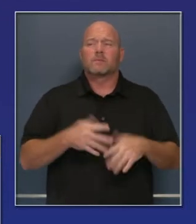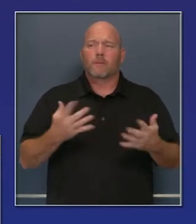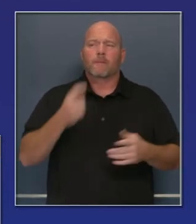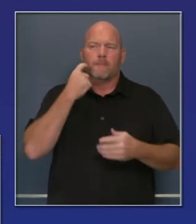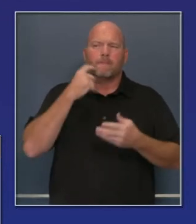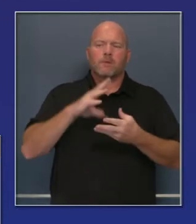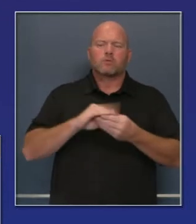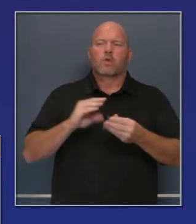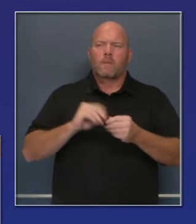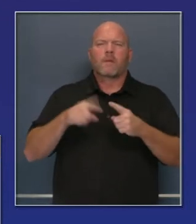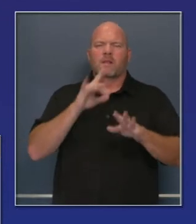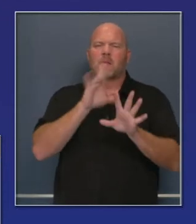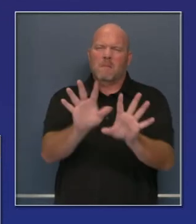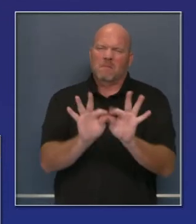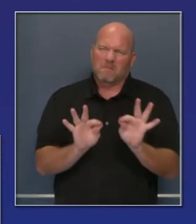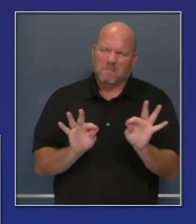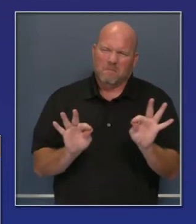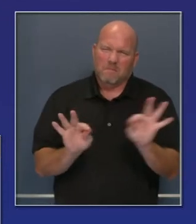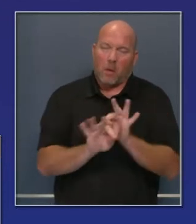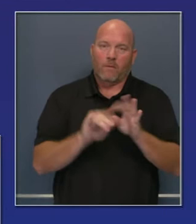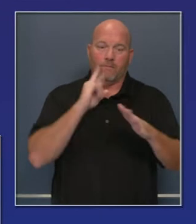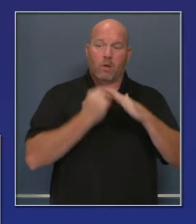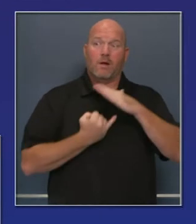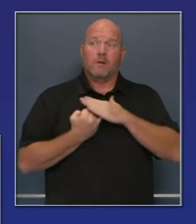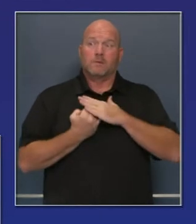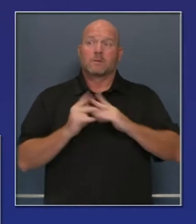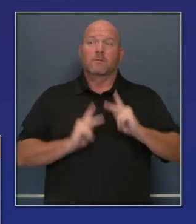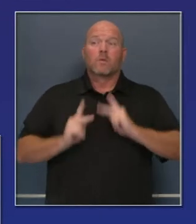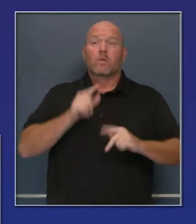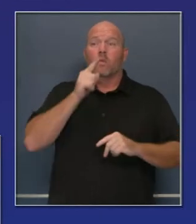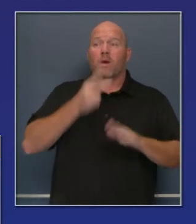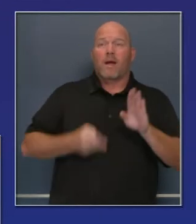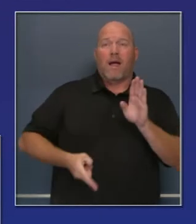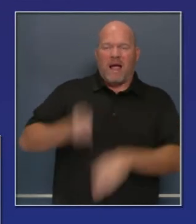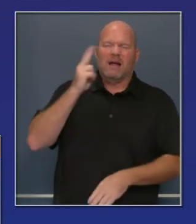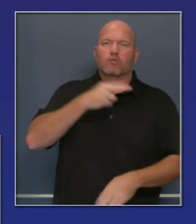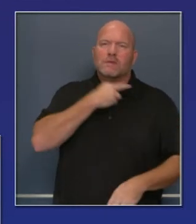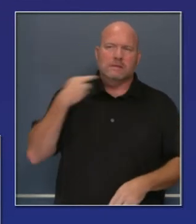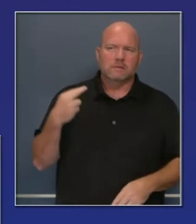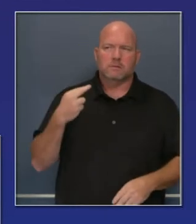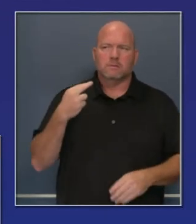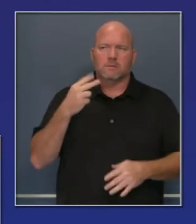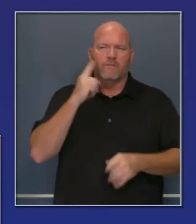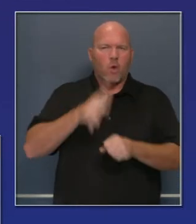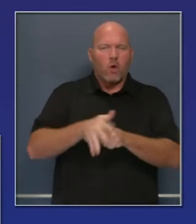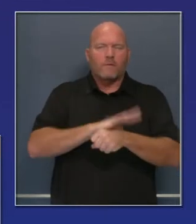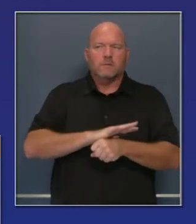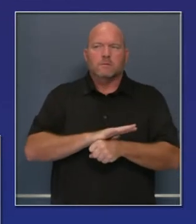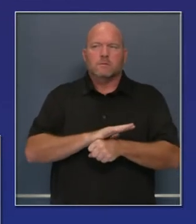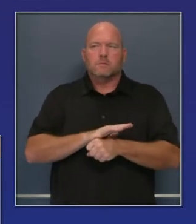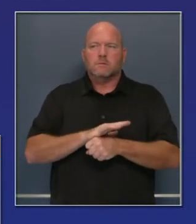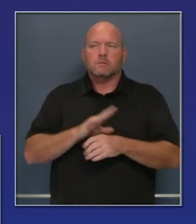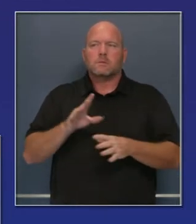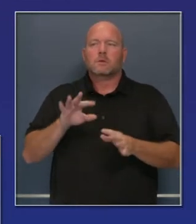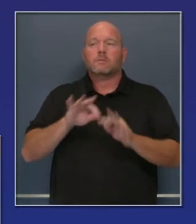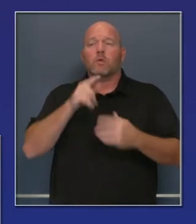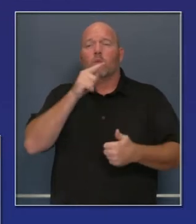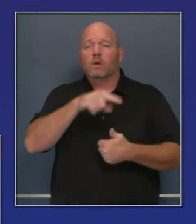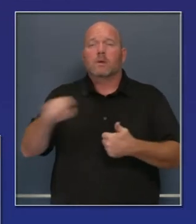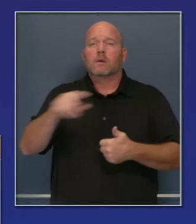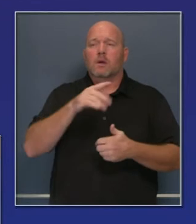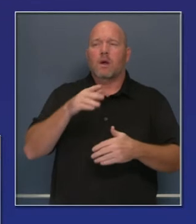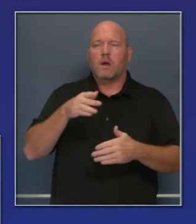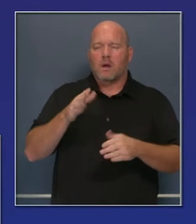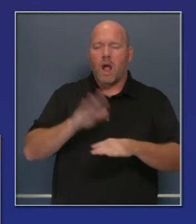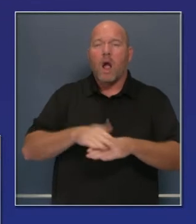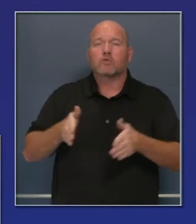varias veces, es fundamental para aislar a individuos que sean que corran algo alto riesgo de COVID-19, particularmente